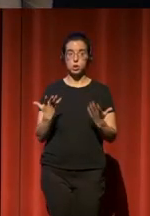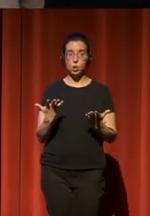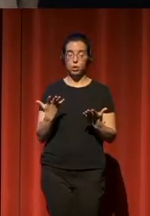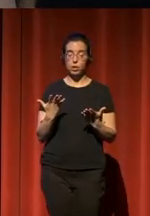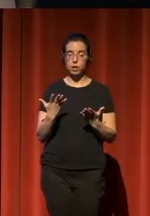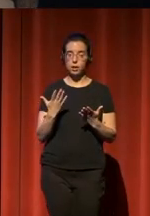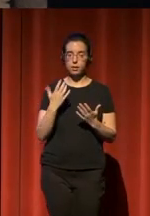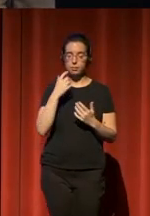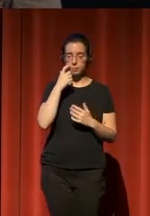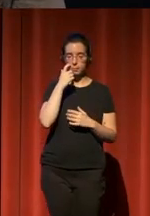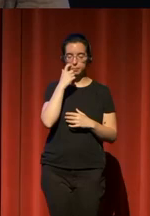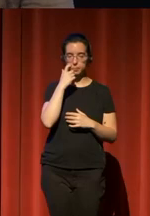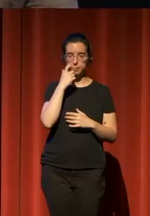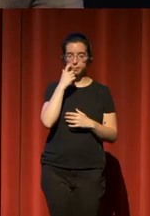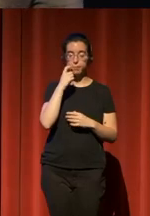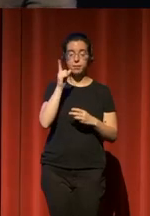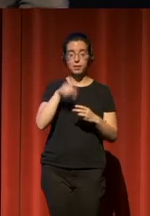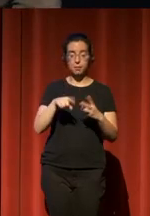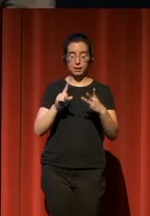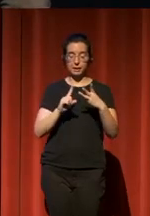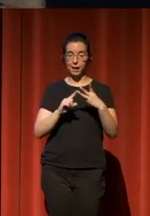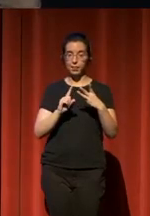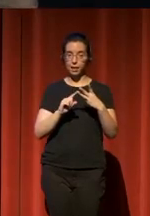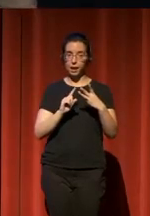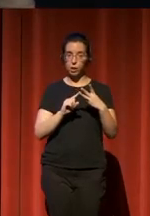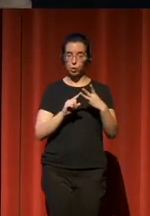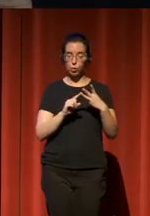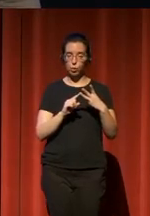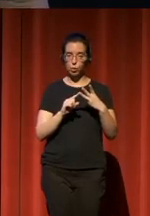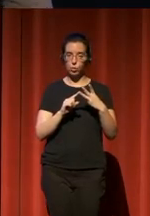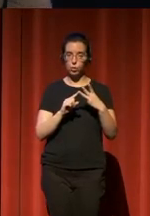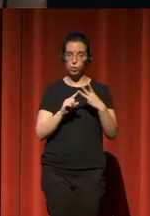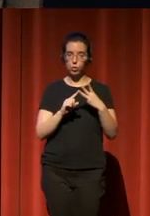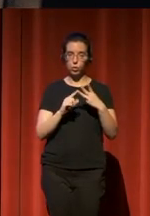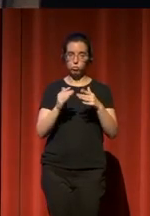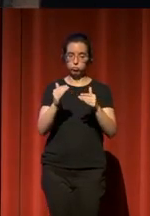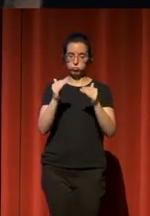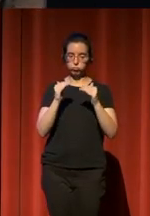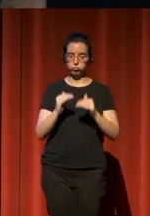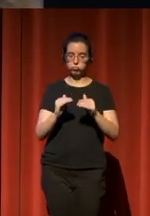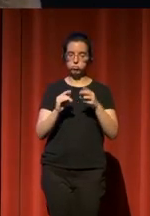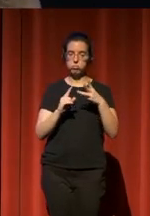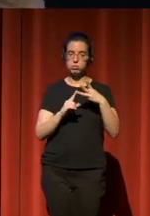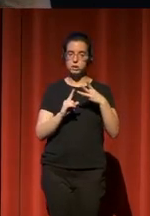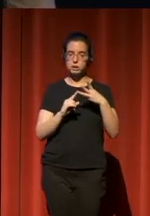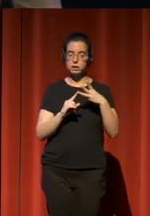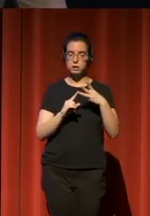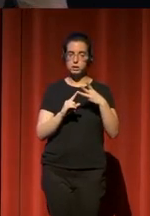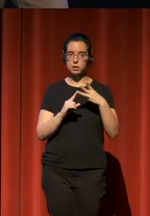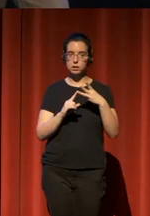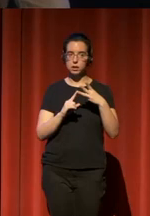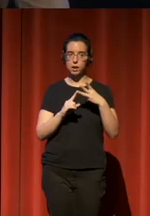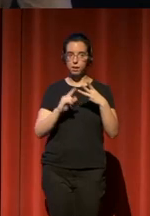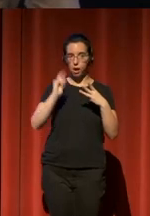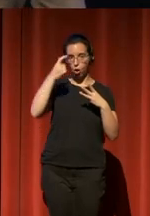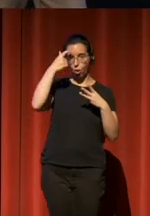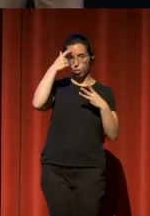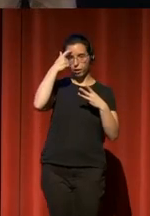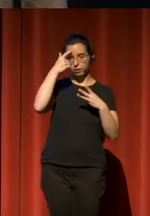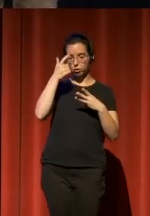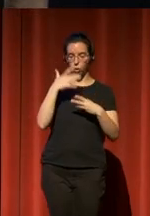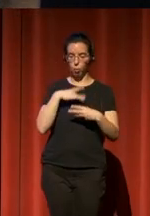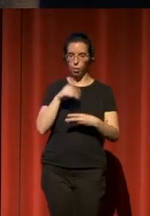em y un tercer un tercer bloque o una tercera eh Concepción que hemos podido